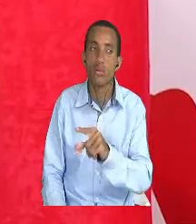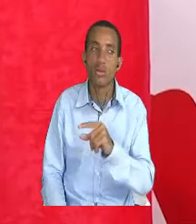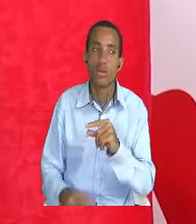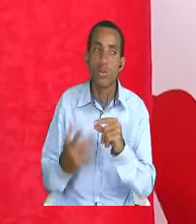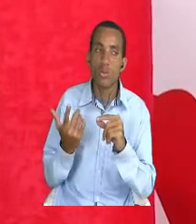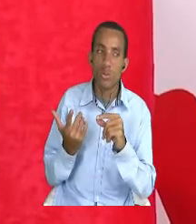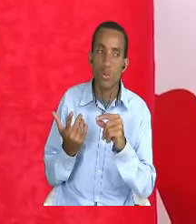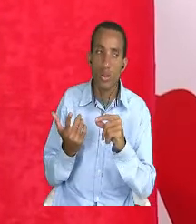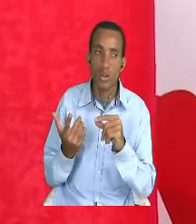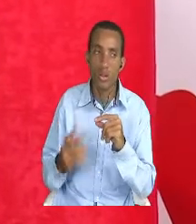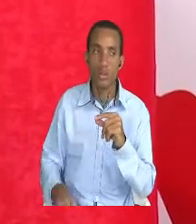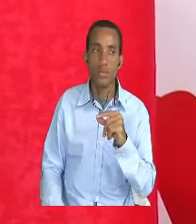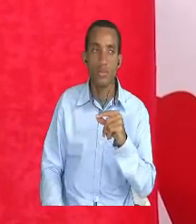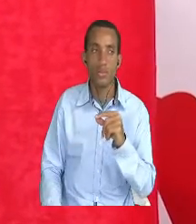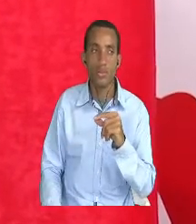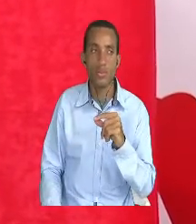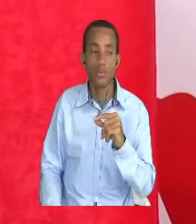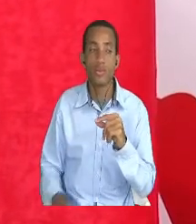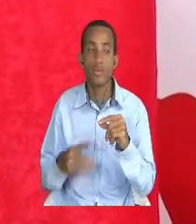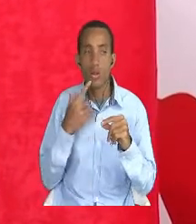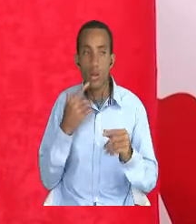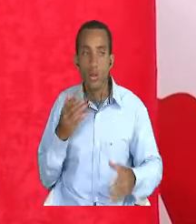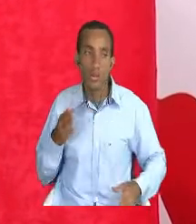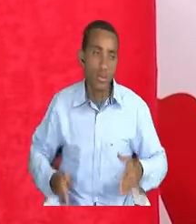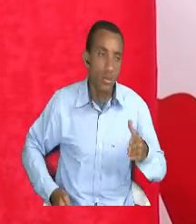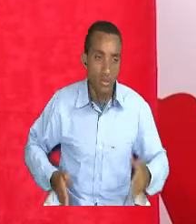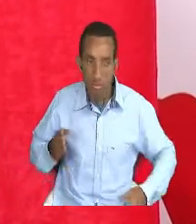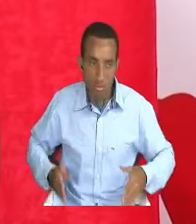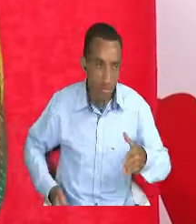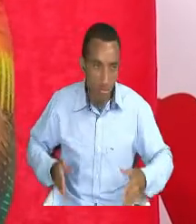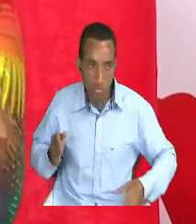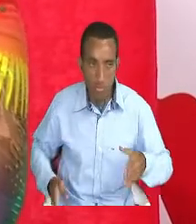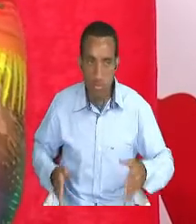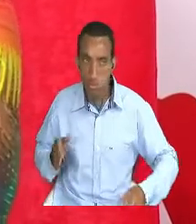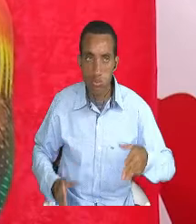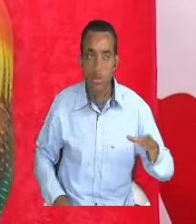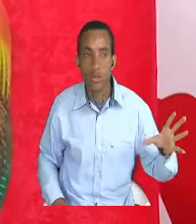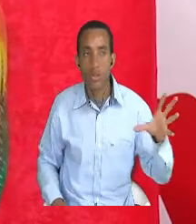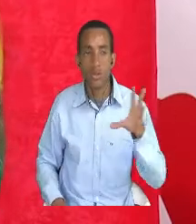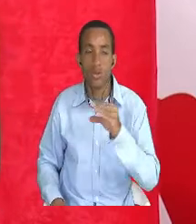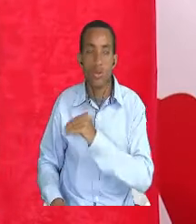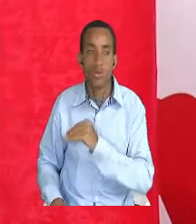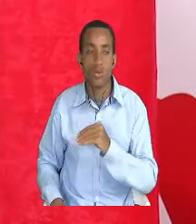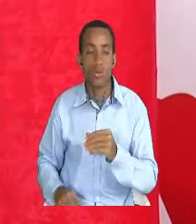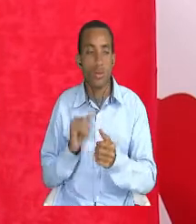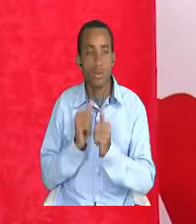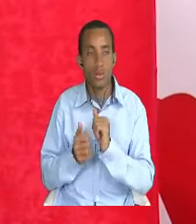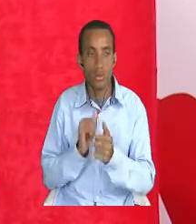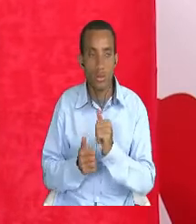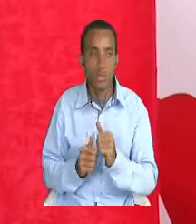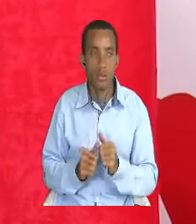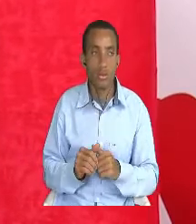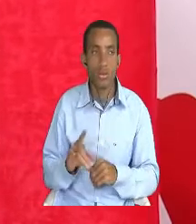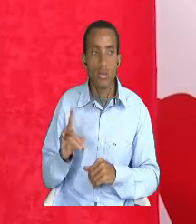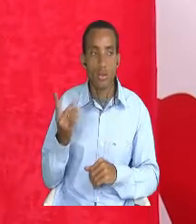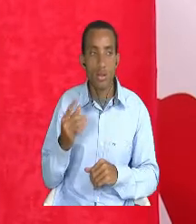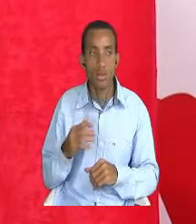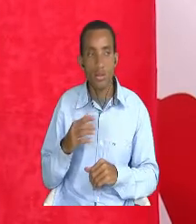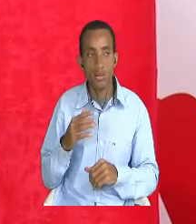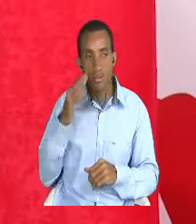mucho porque el atletismo tiene que ver en todos los deportes tienen que saber